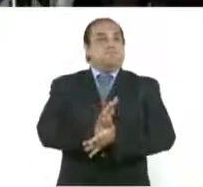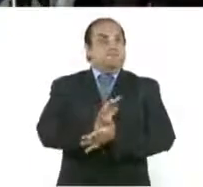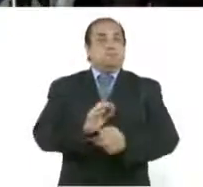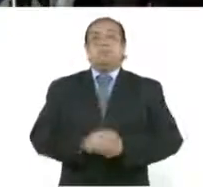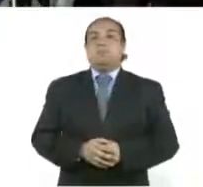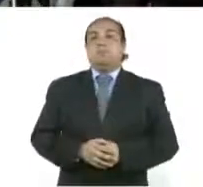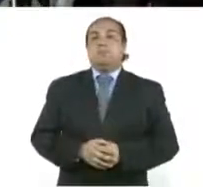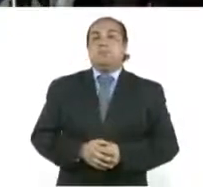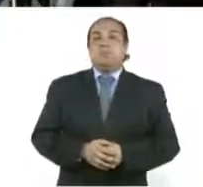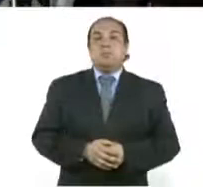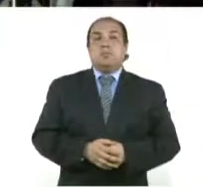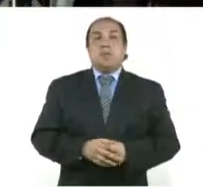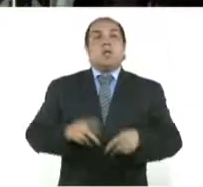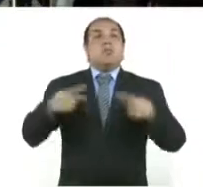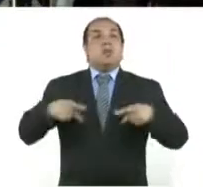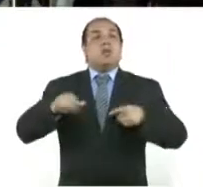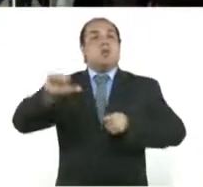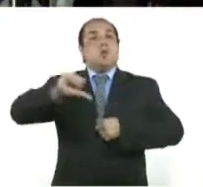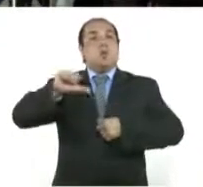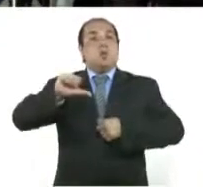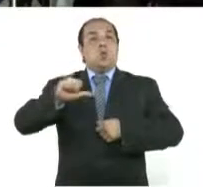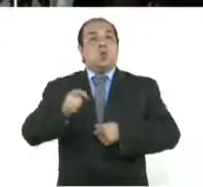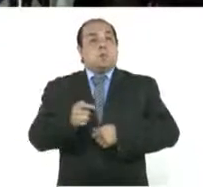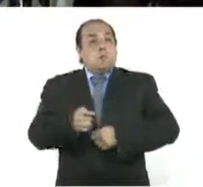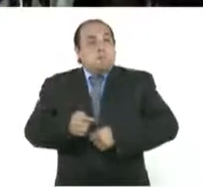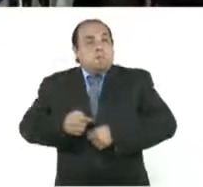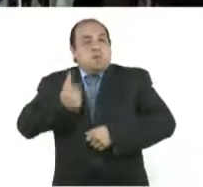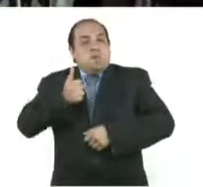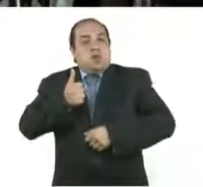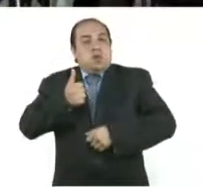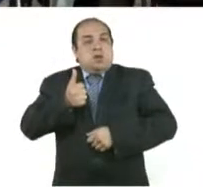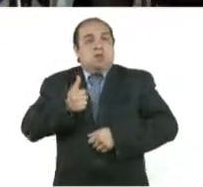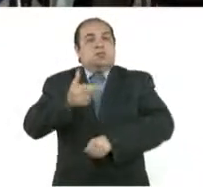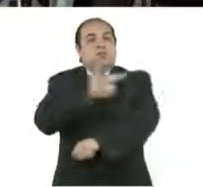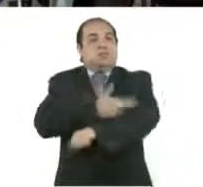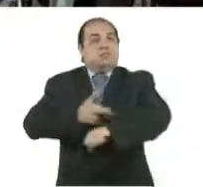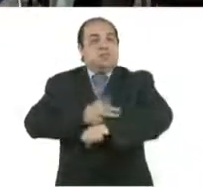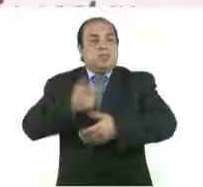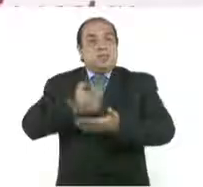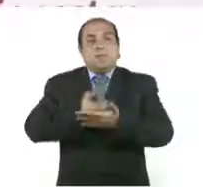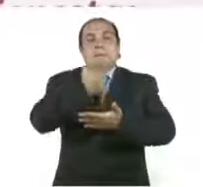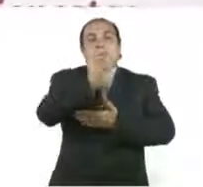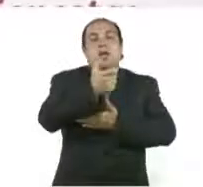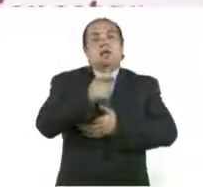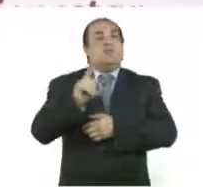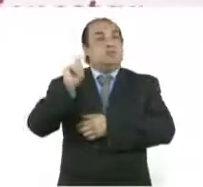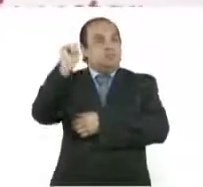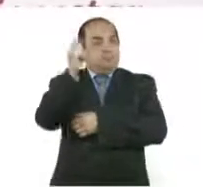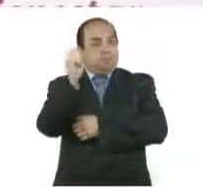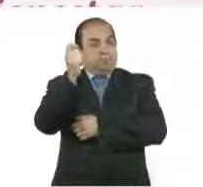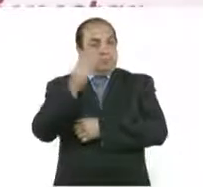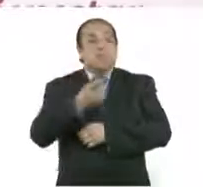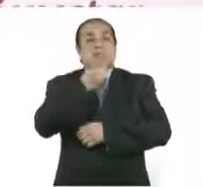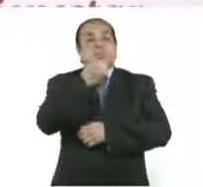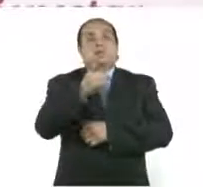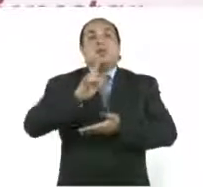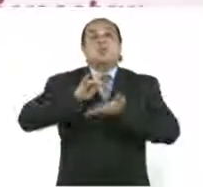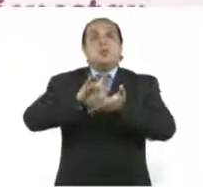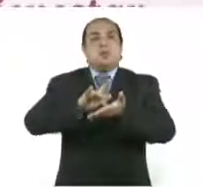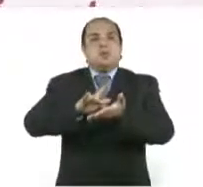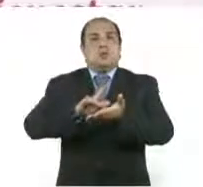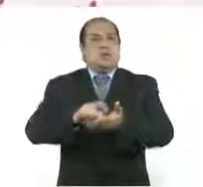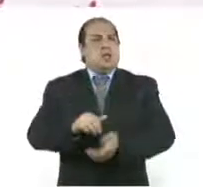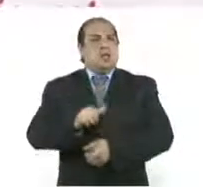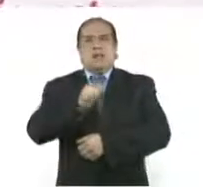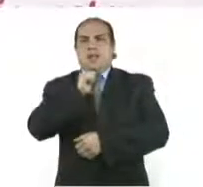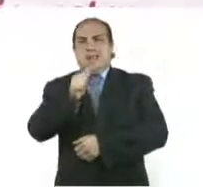hoy dan el primer paso para recibir su pensión, les reiteramos que este apoyo no es